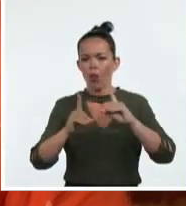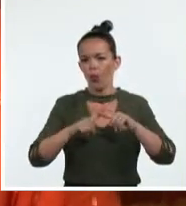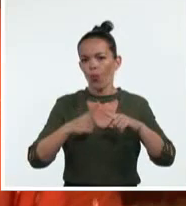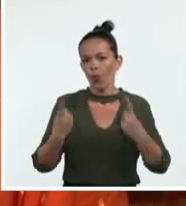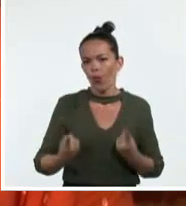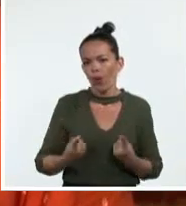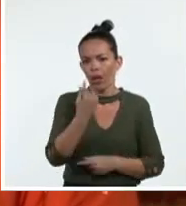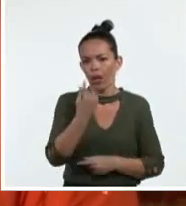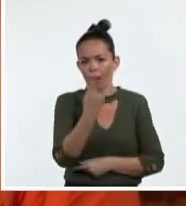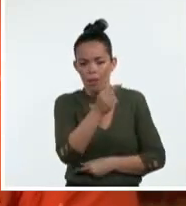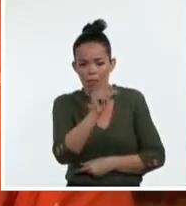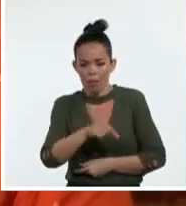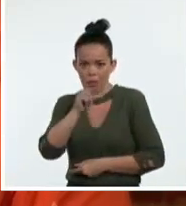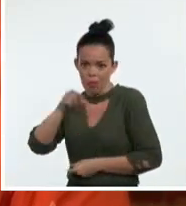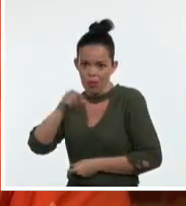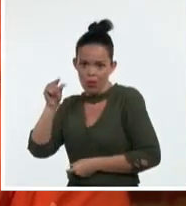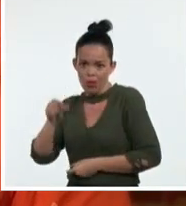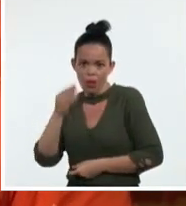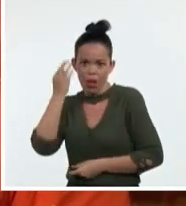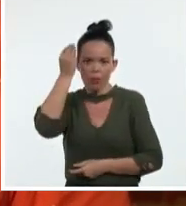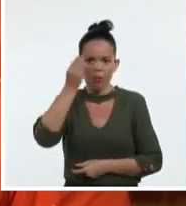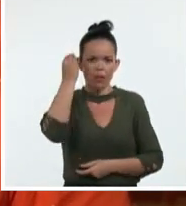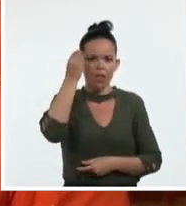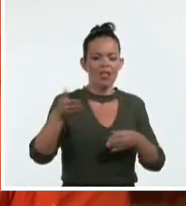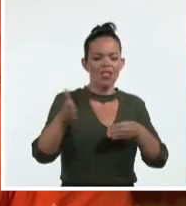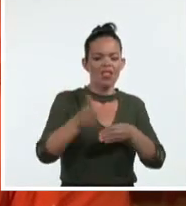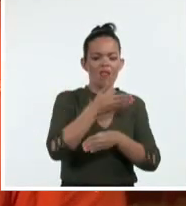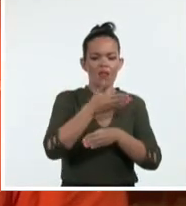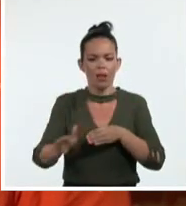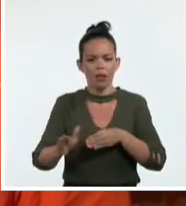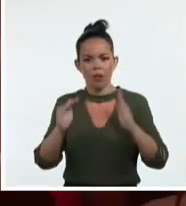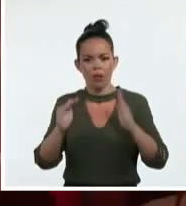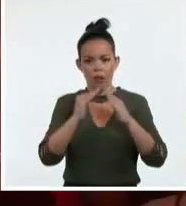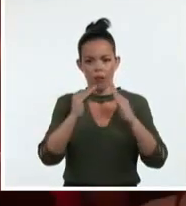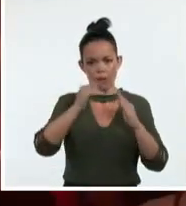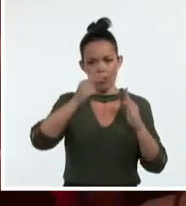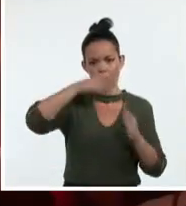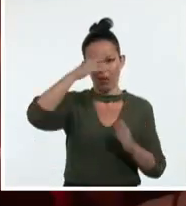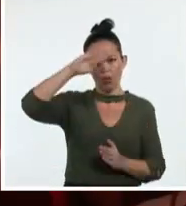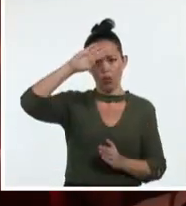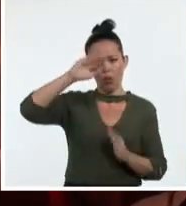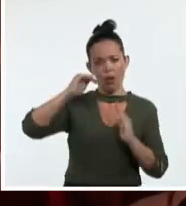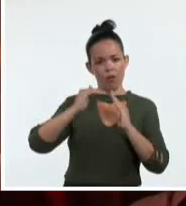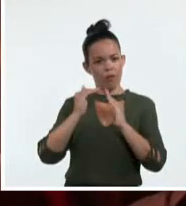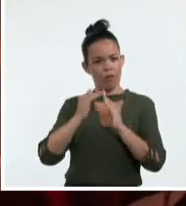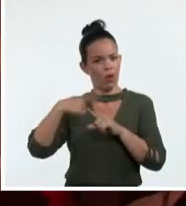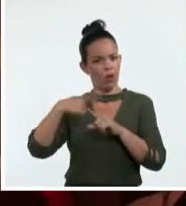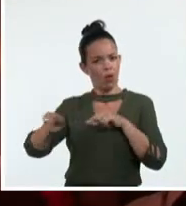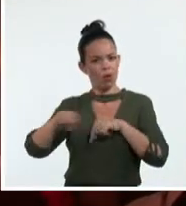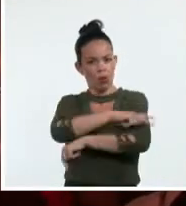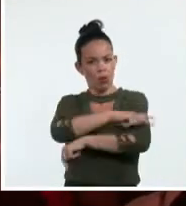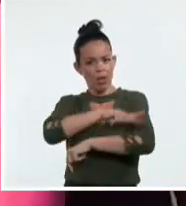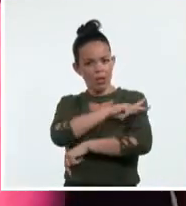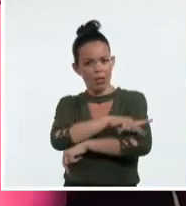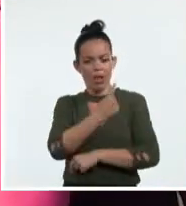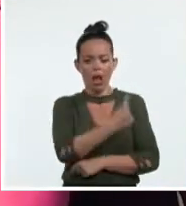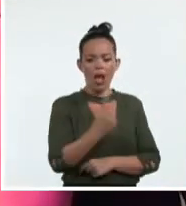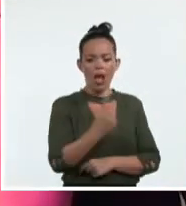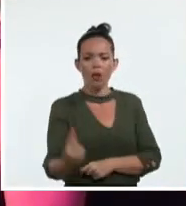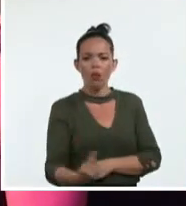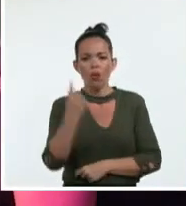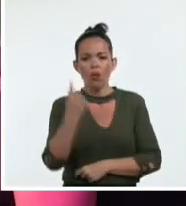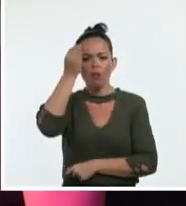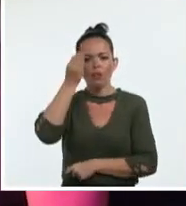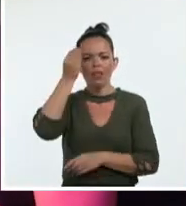están dentro y fuera de la isla. Y a partir de ahí, ese diálogo ha llegado al público, un público que se divierte en un momento